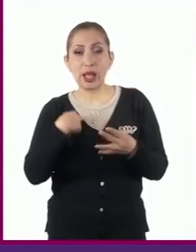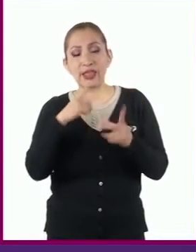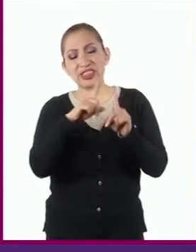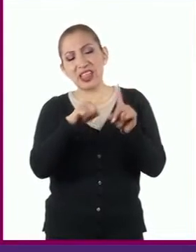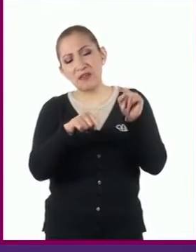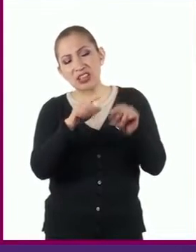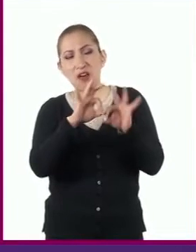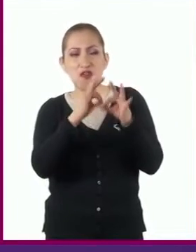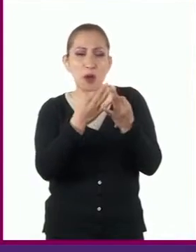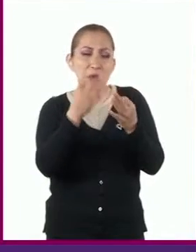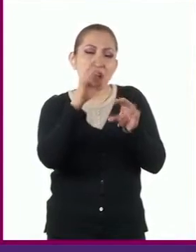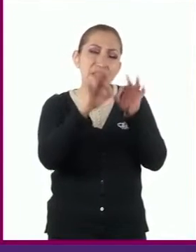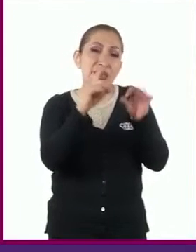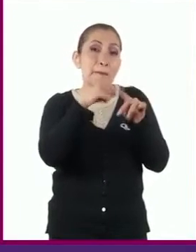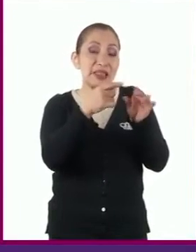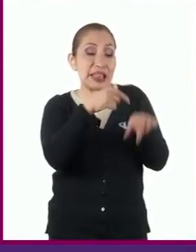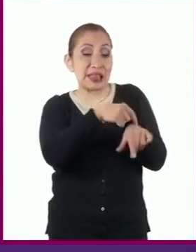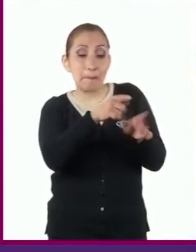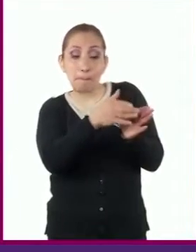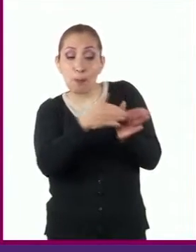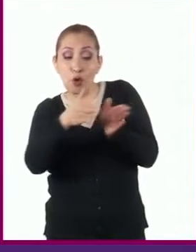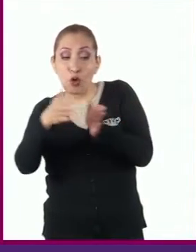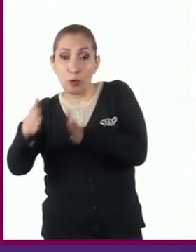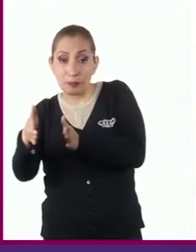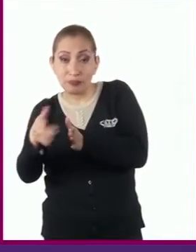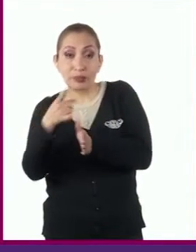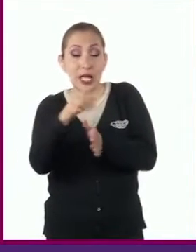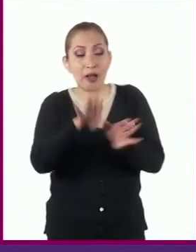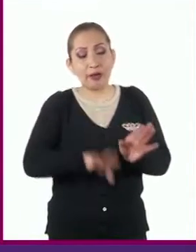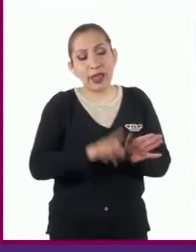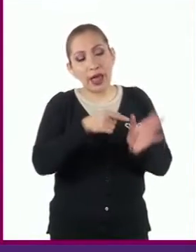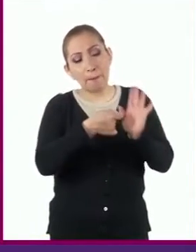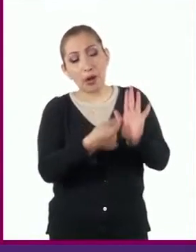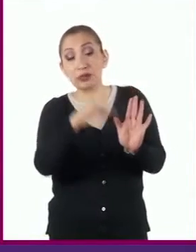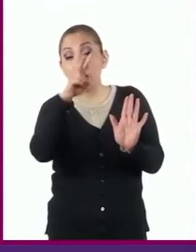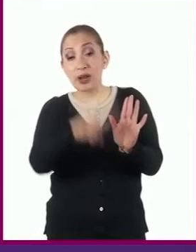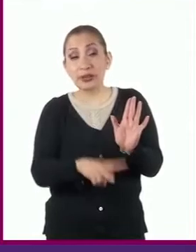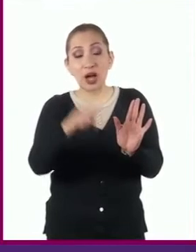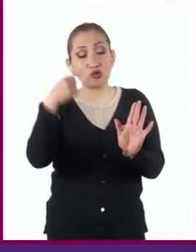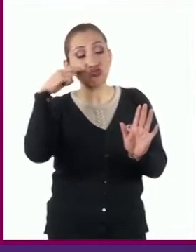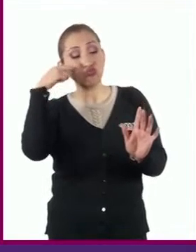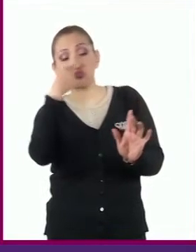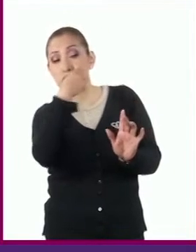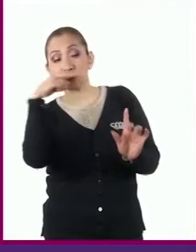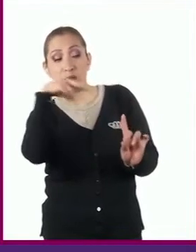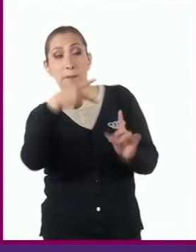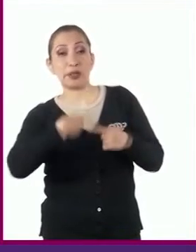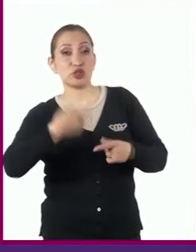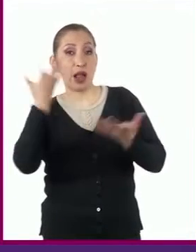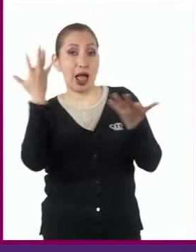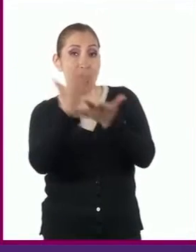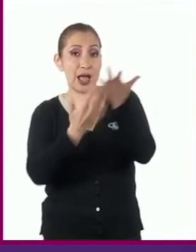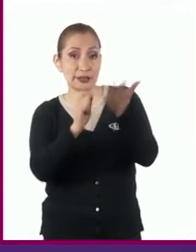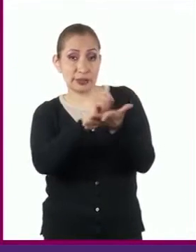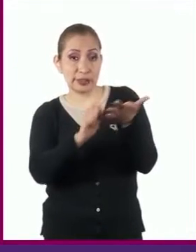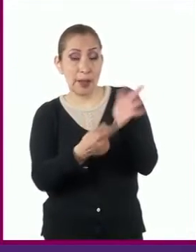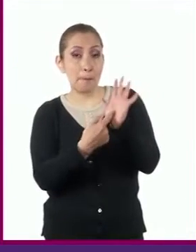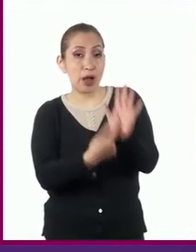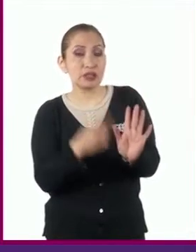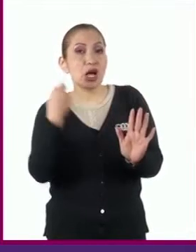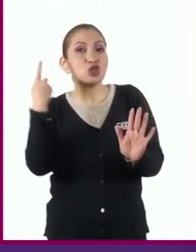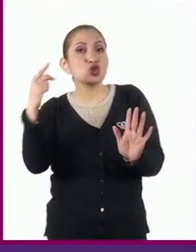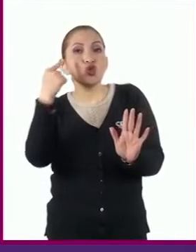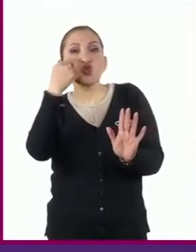Varía el modo en que se trata según la época. Se caracteriza por presentar la realidad desde el punto de vista del autor. Muestra la